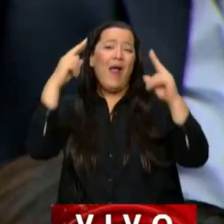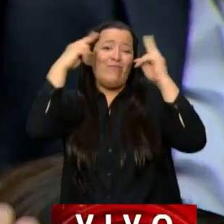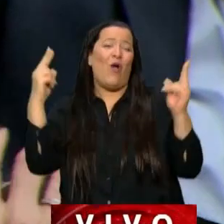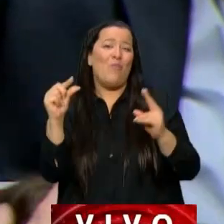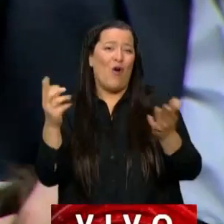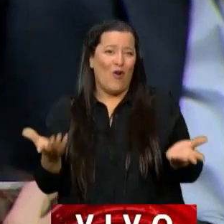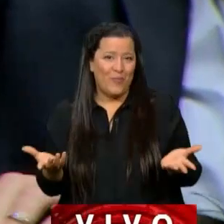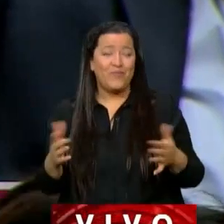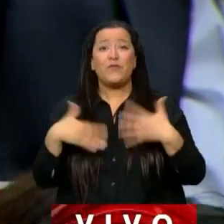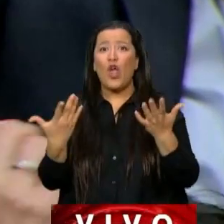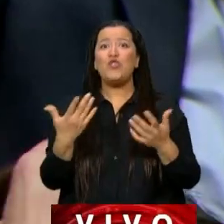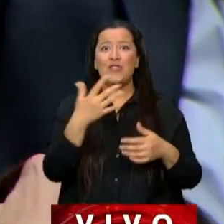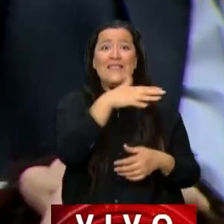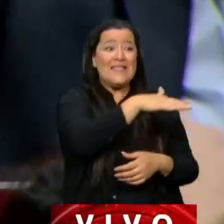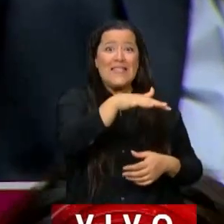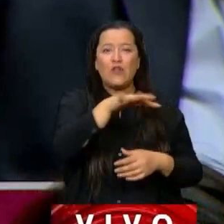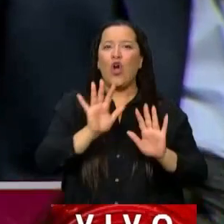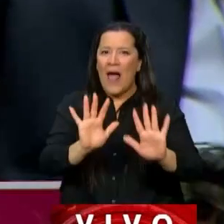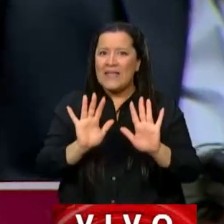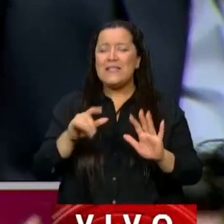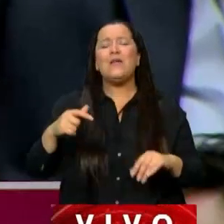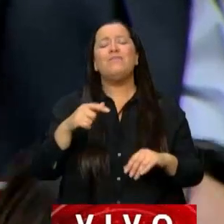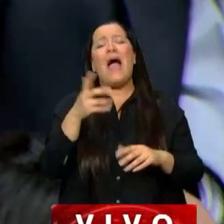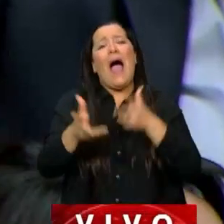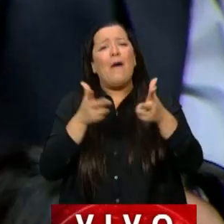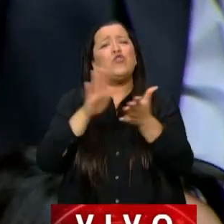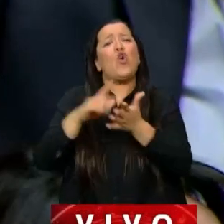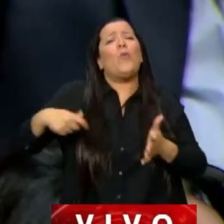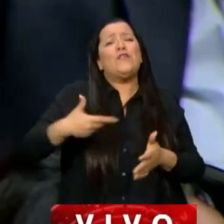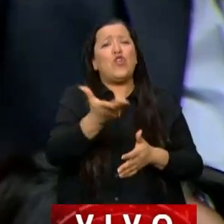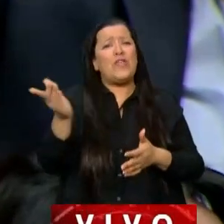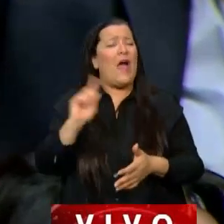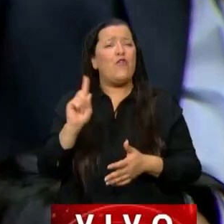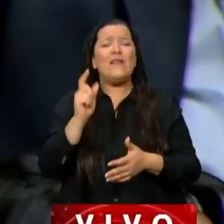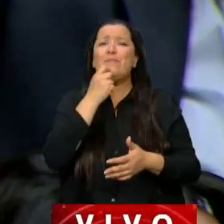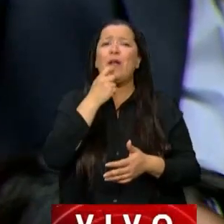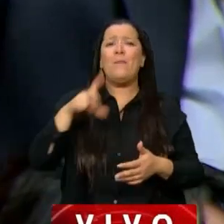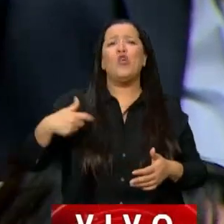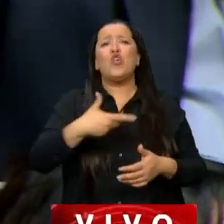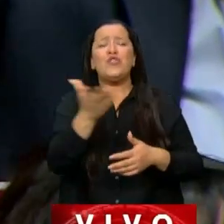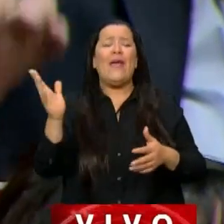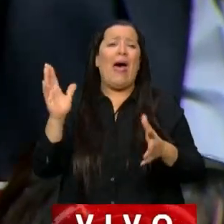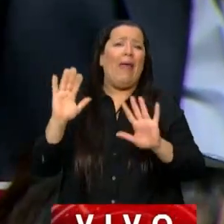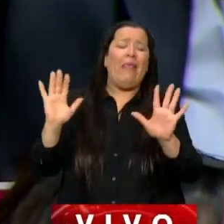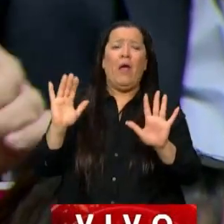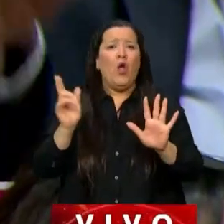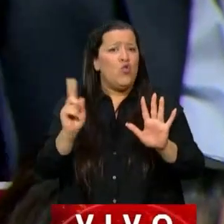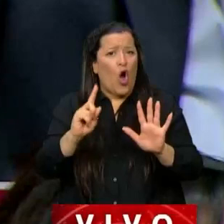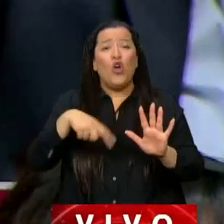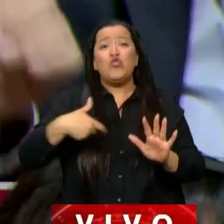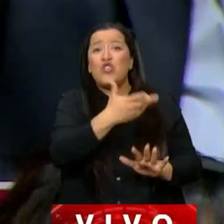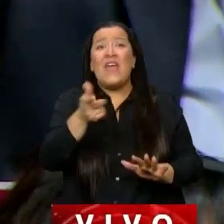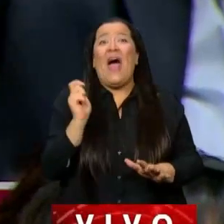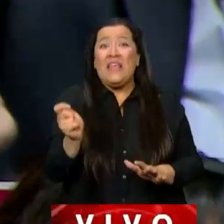Estos sectores que inducen esta sociedad, y cuando hablo de la sociedad no estoy hablando de una sociedad en abstracto, esta sociedad son